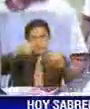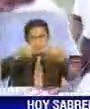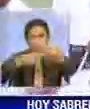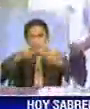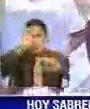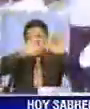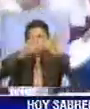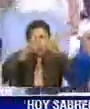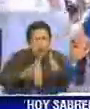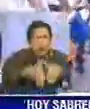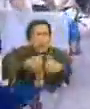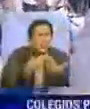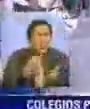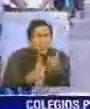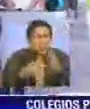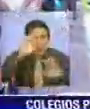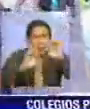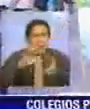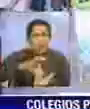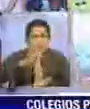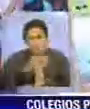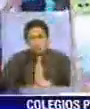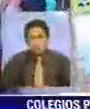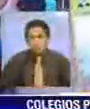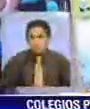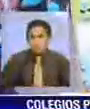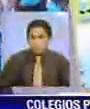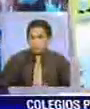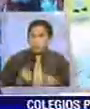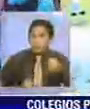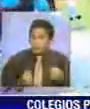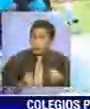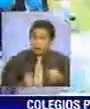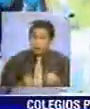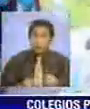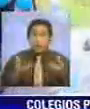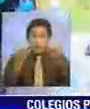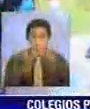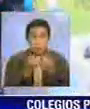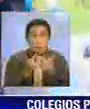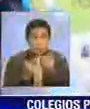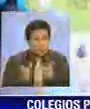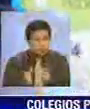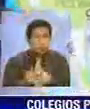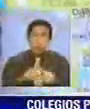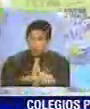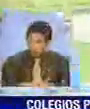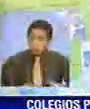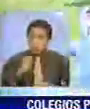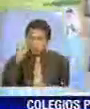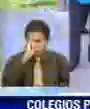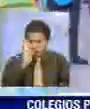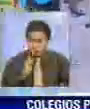último colegio participante. Carlos Eduardo. Bueno, teniendo el carro alegórico más pequeño, igual mantiene su monigote, el